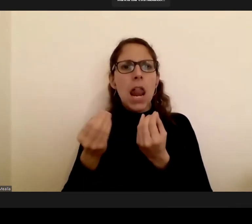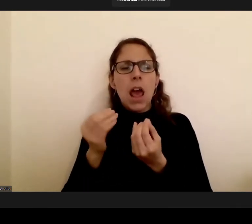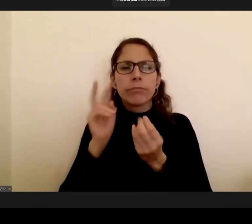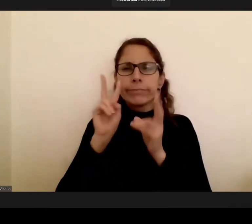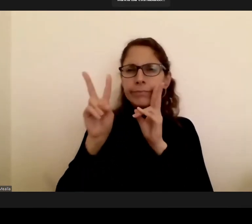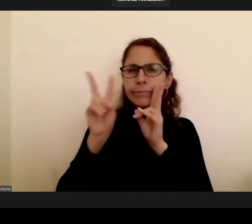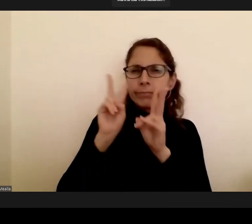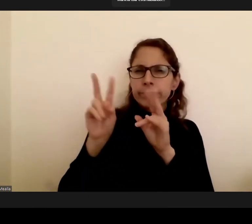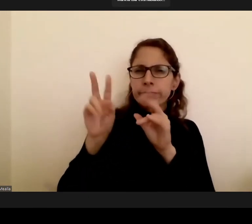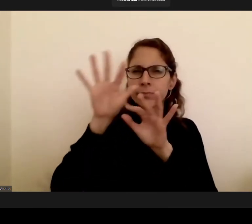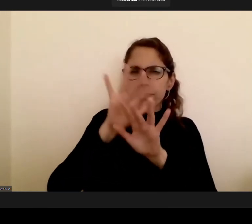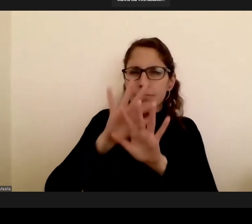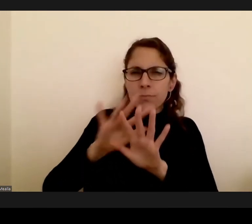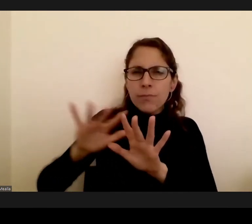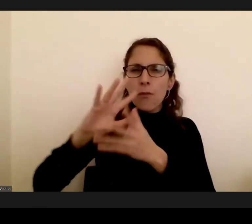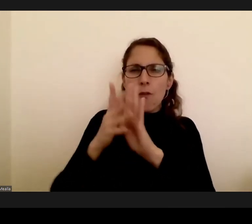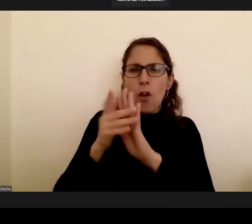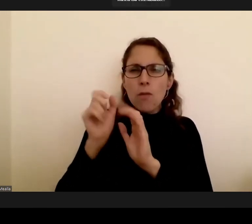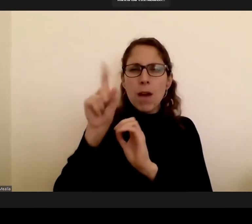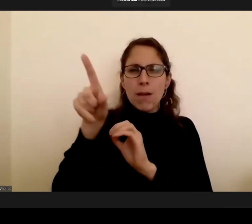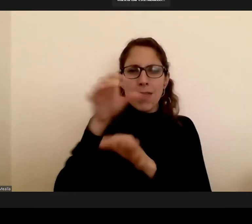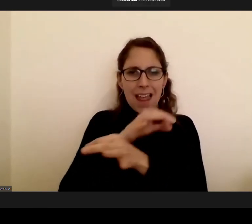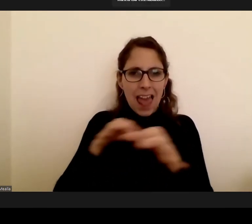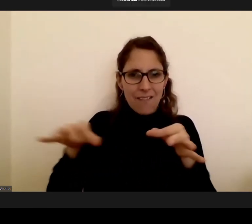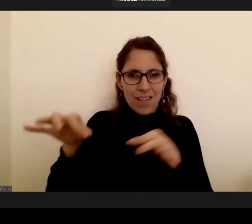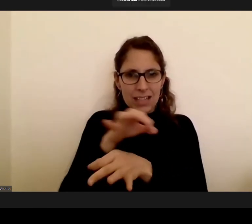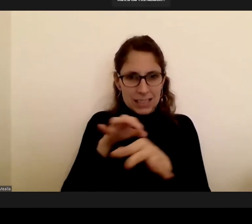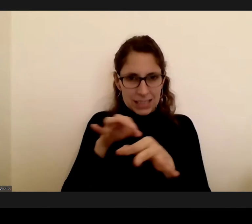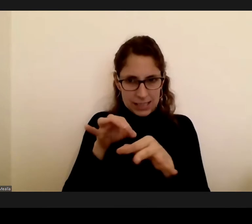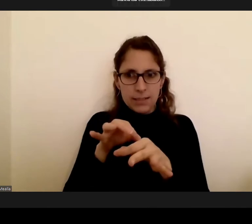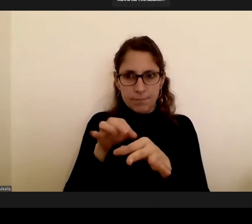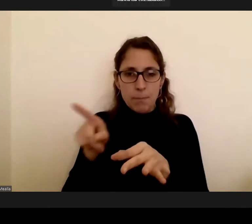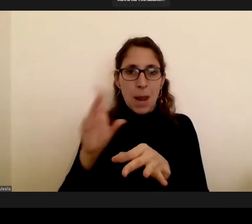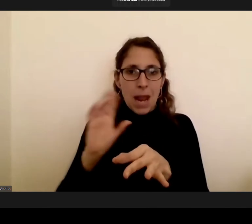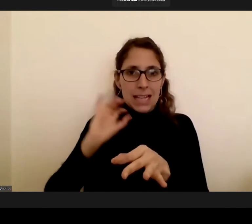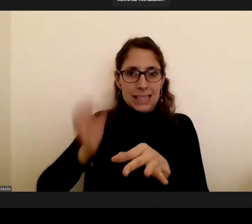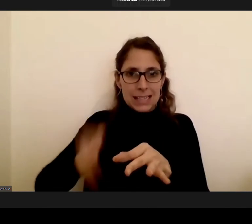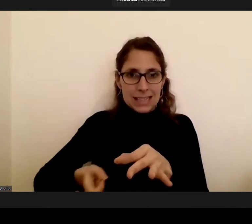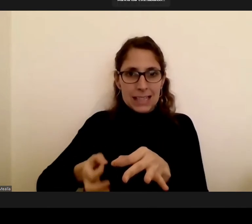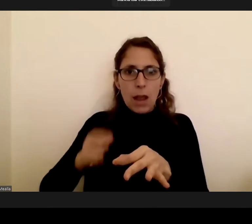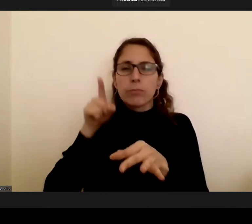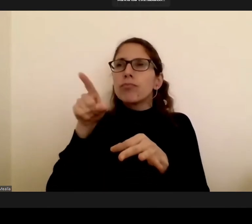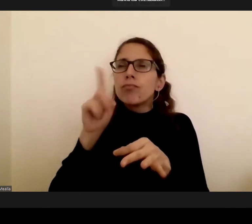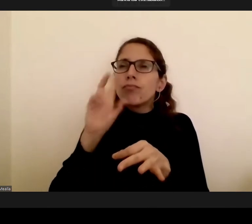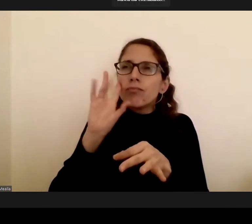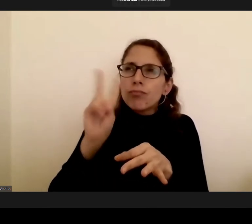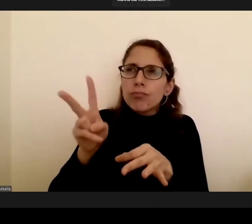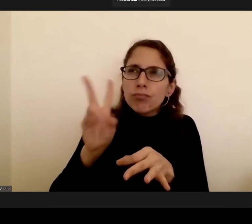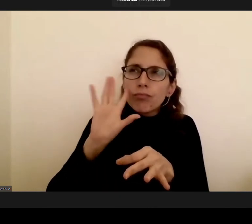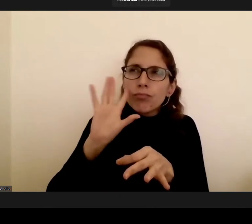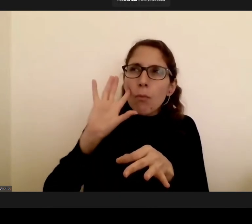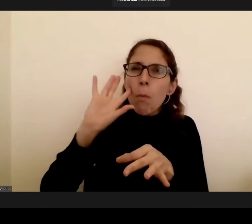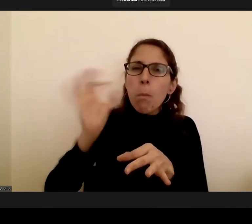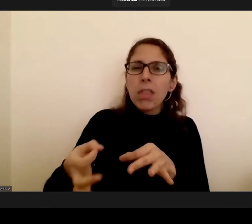esta bacteria, a ver, ¿cuál sería la estructura que se puede evidenciar?